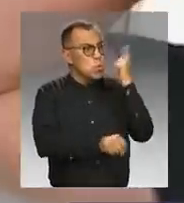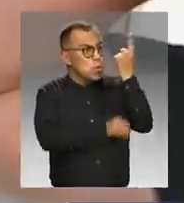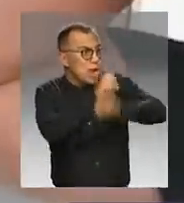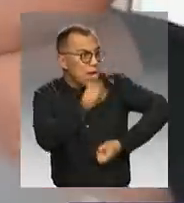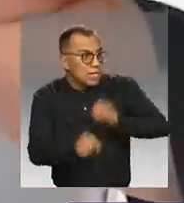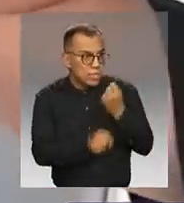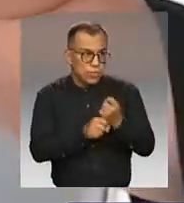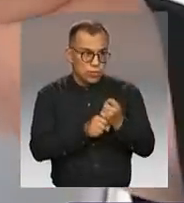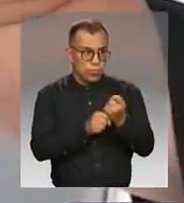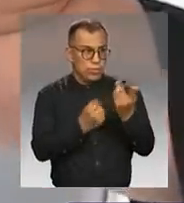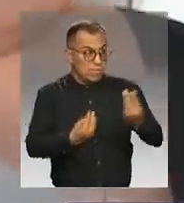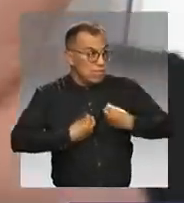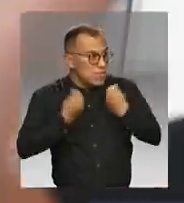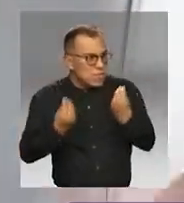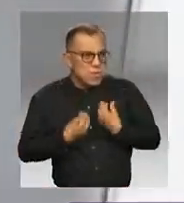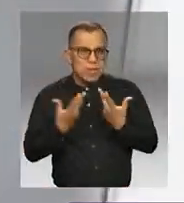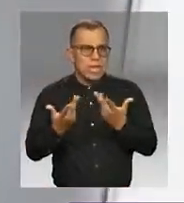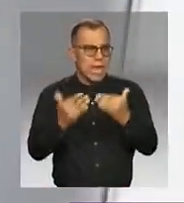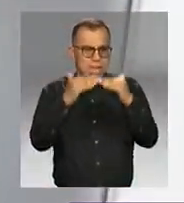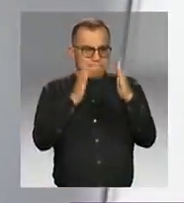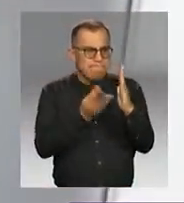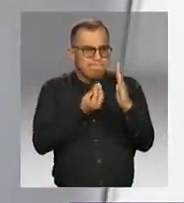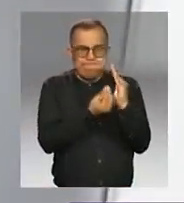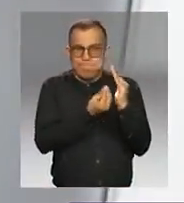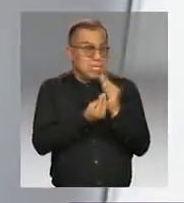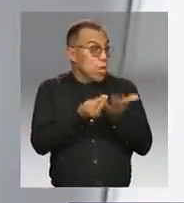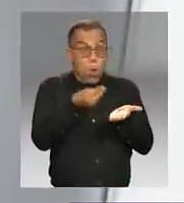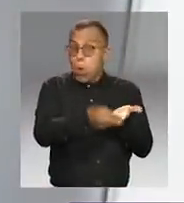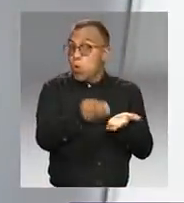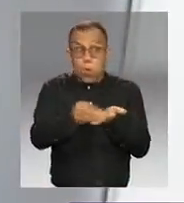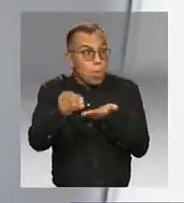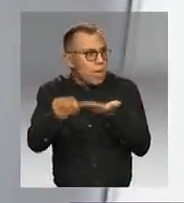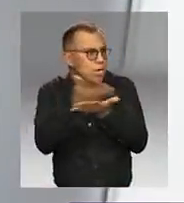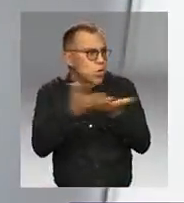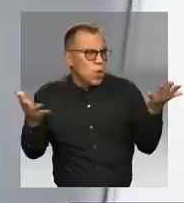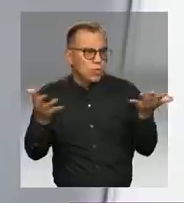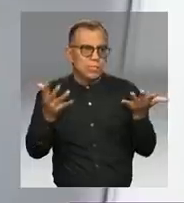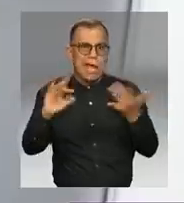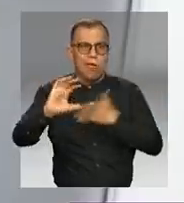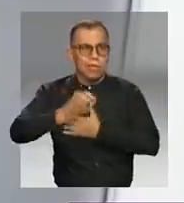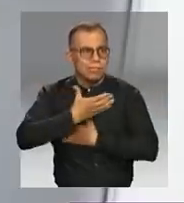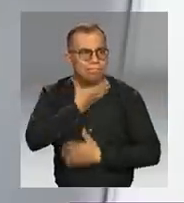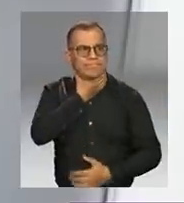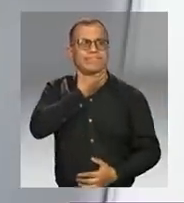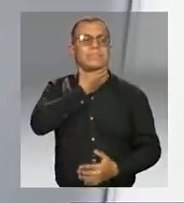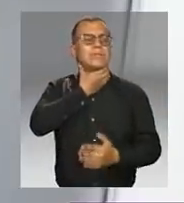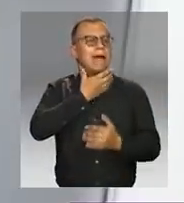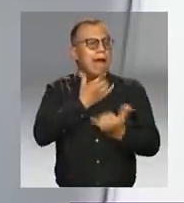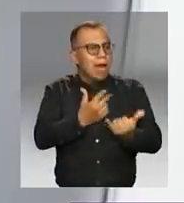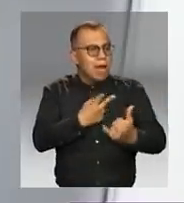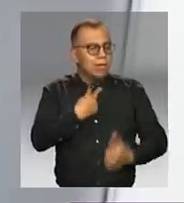año de privaciones económicas, se ve abocado